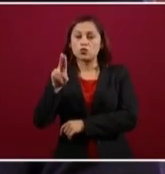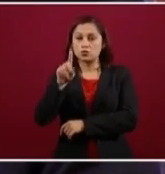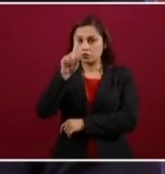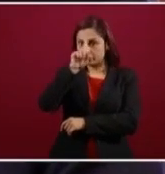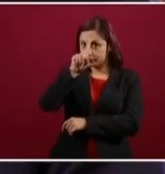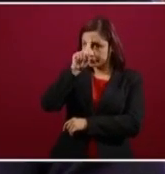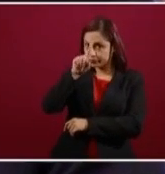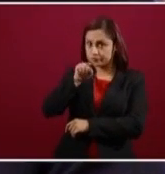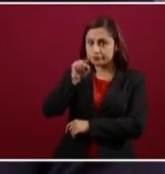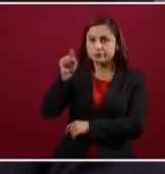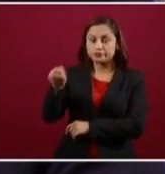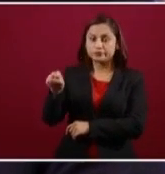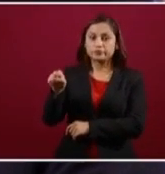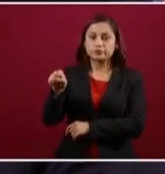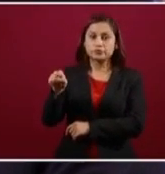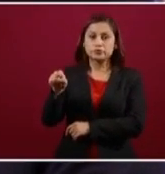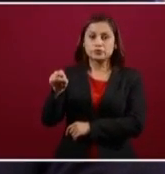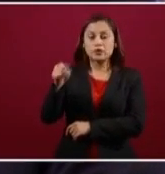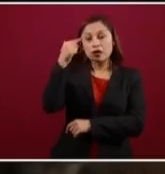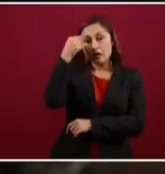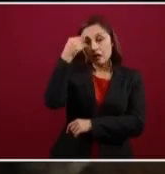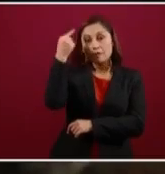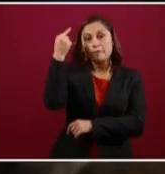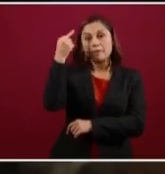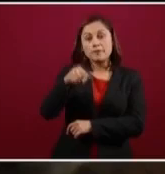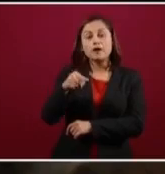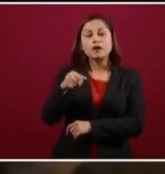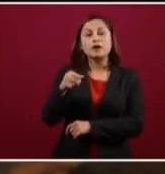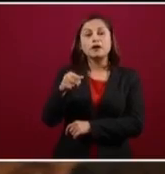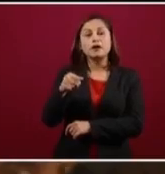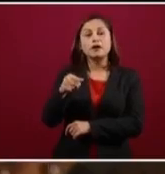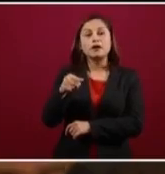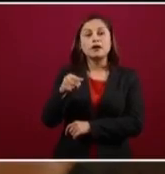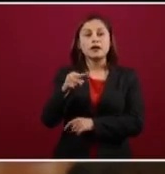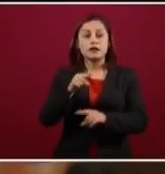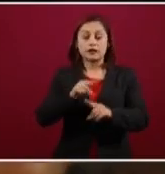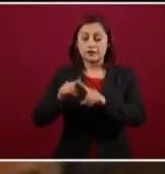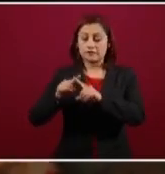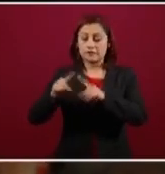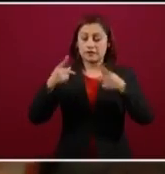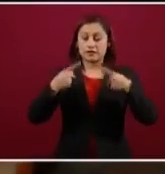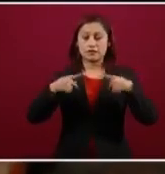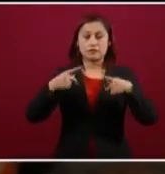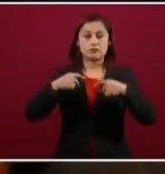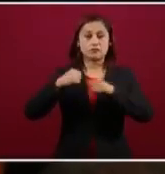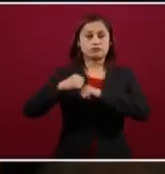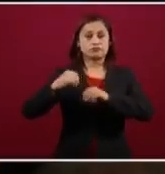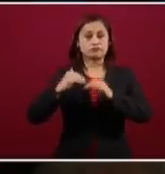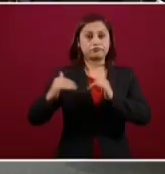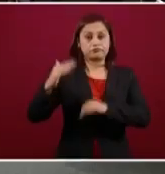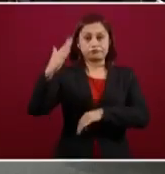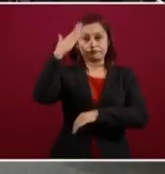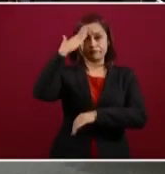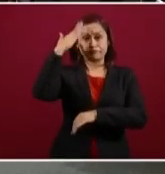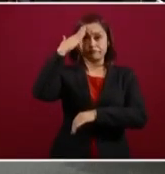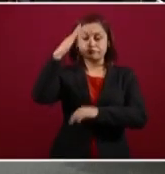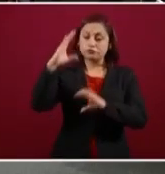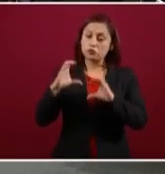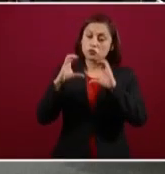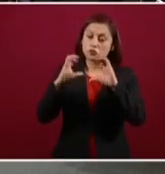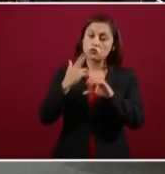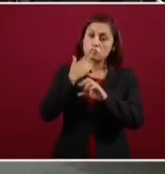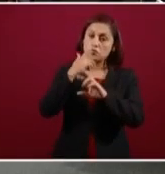para que los altos gobernantes tengan cuidado en sus expresiones hacia los medios de comunicación. Dijo que no